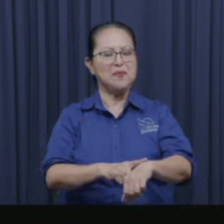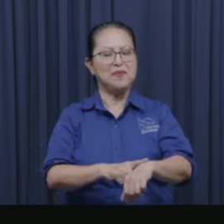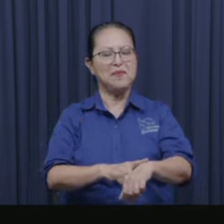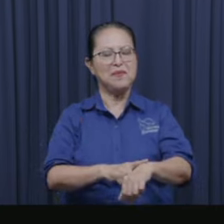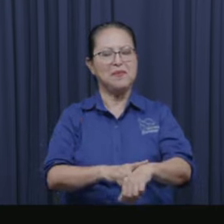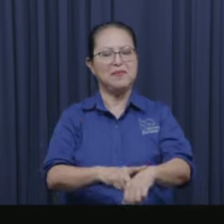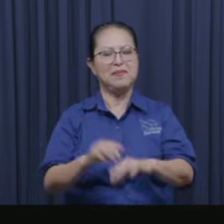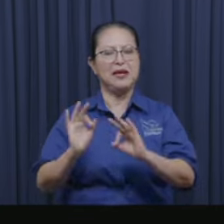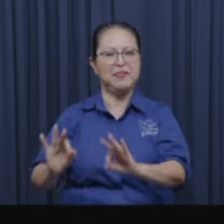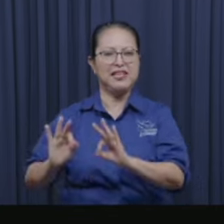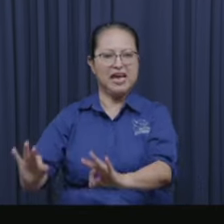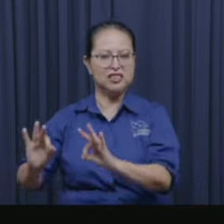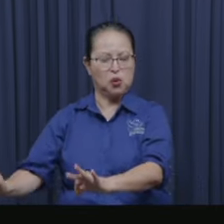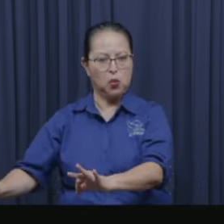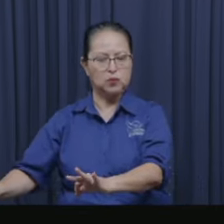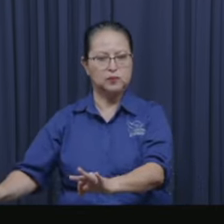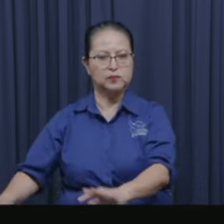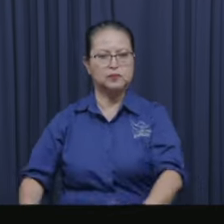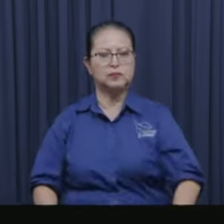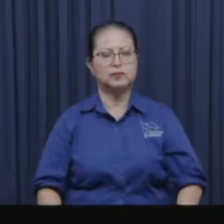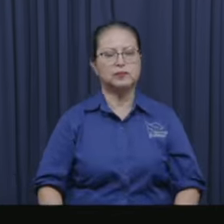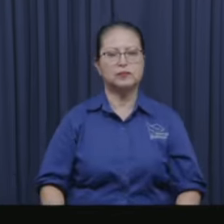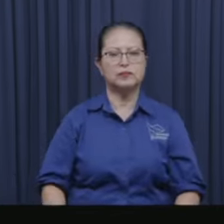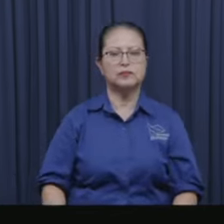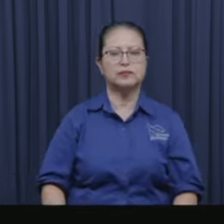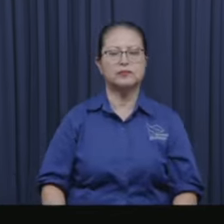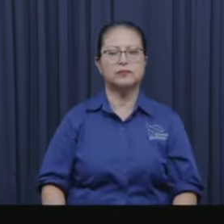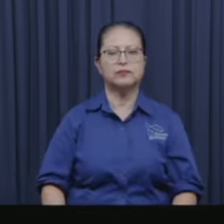bien entonces miremos esto